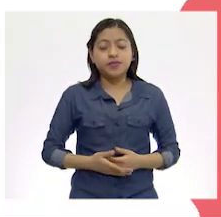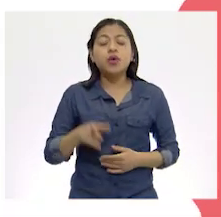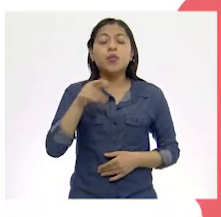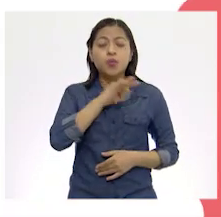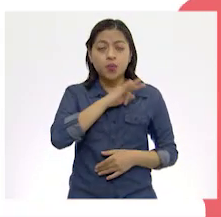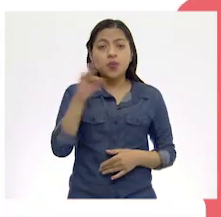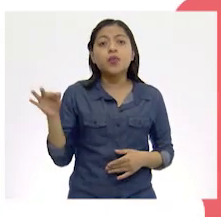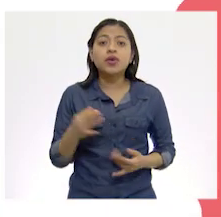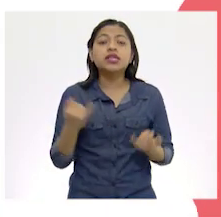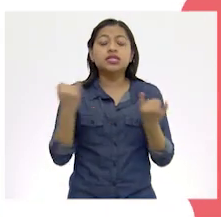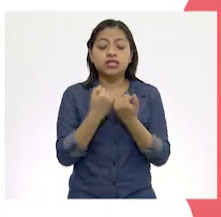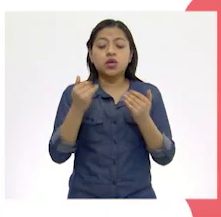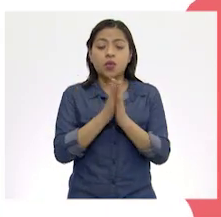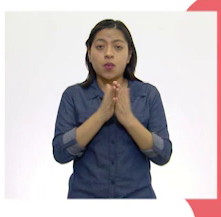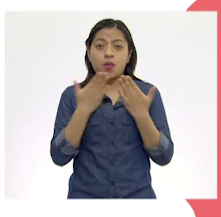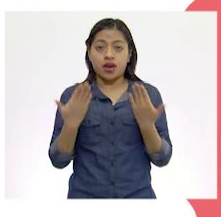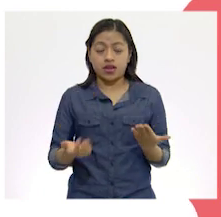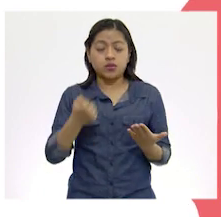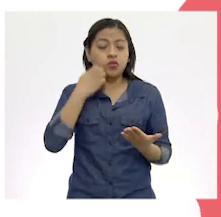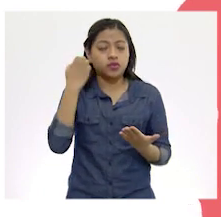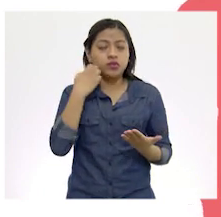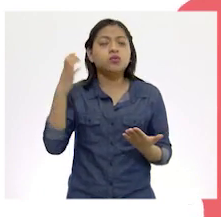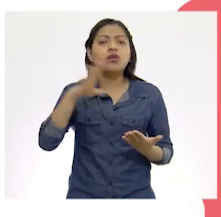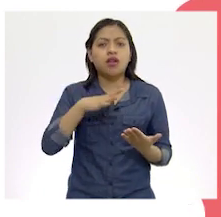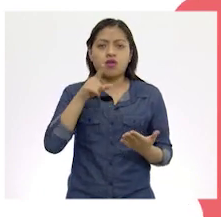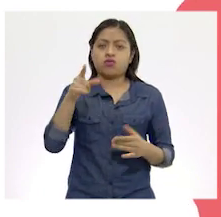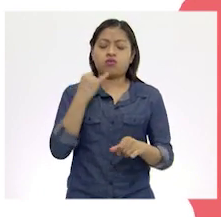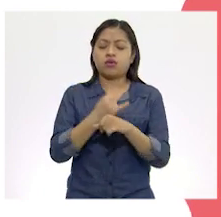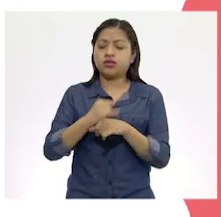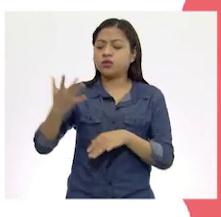También puedes encontrar los libros de texto en la página